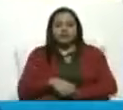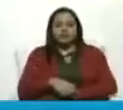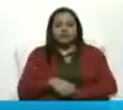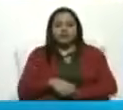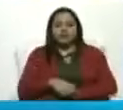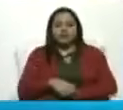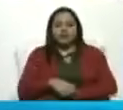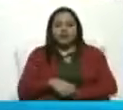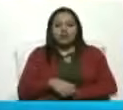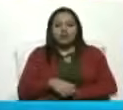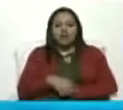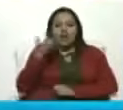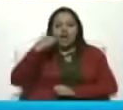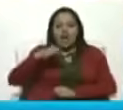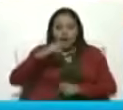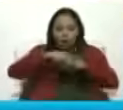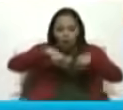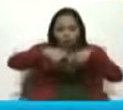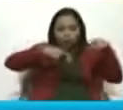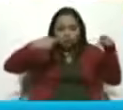Y David sacó su onda,